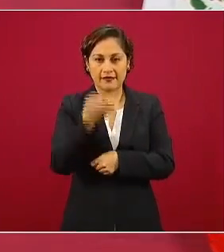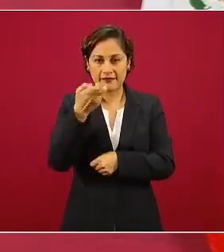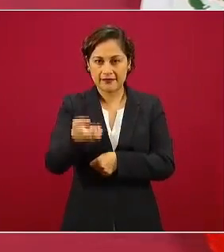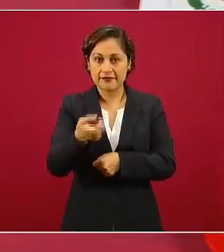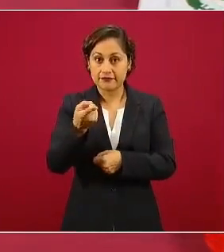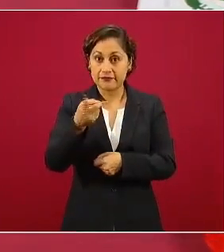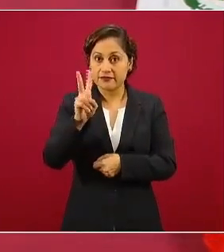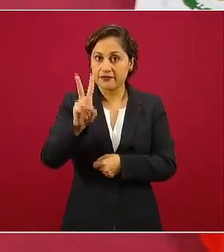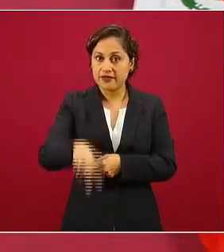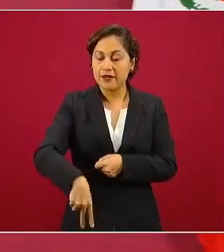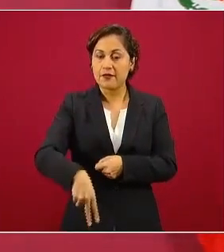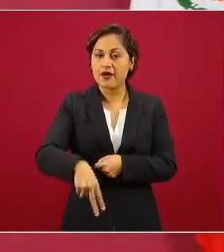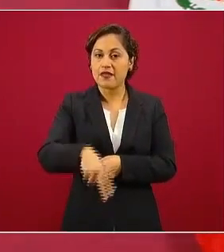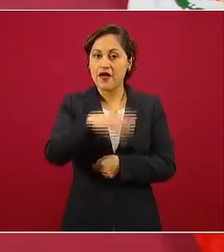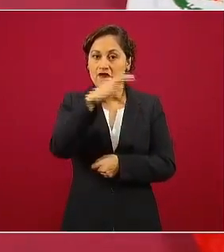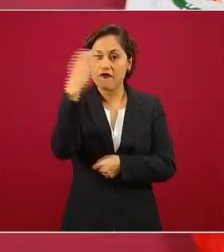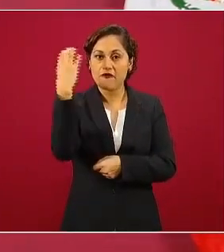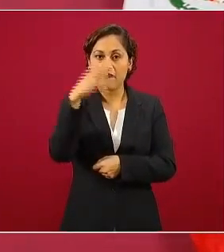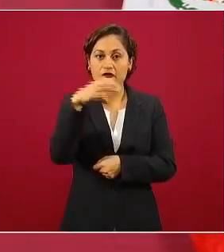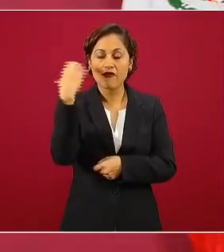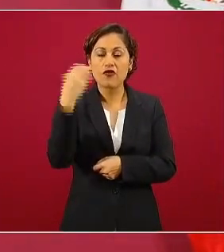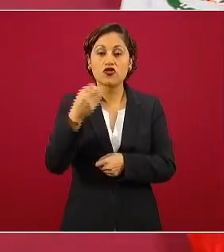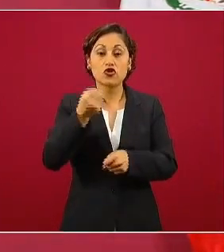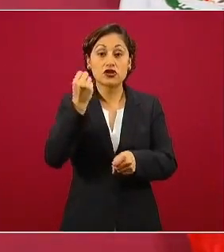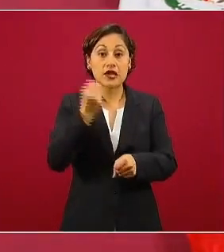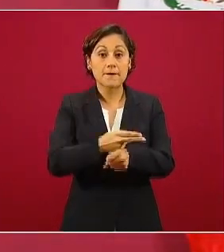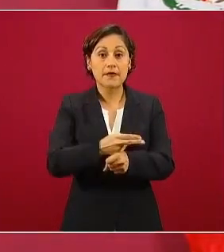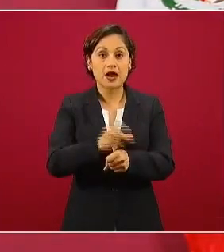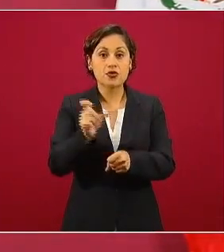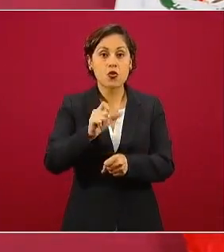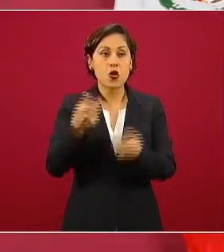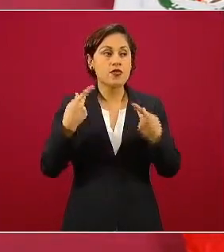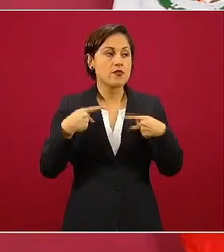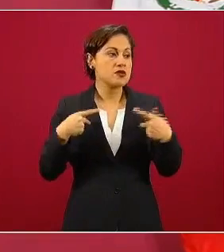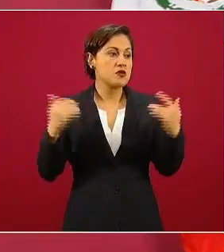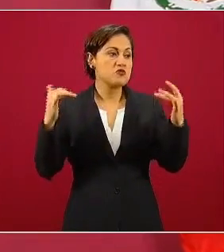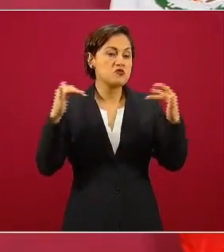fotos antes de que llegáramos al Zócalo.